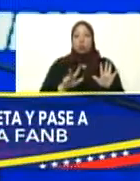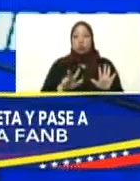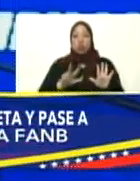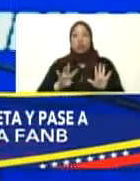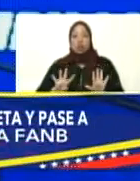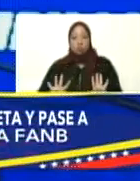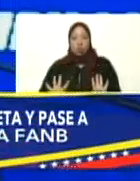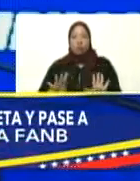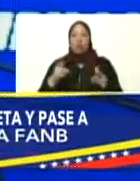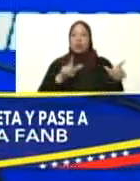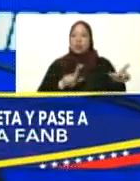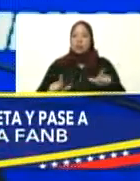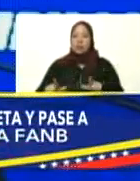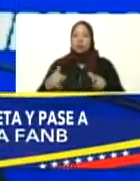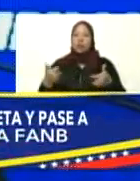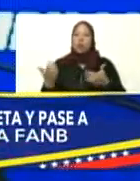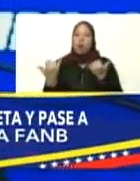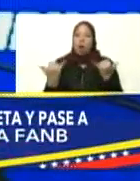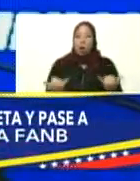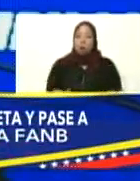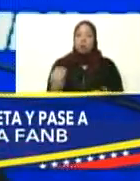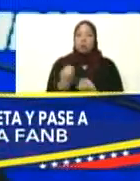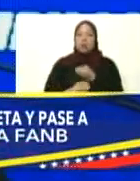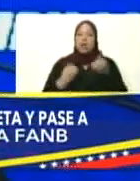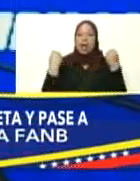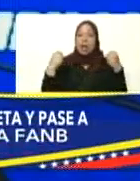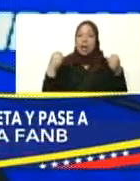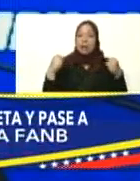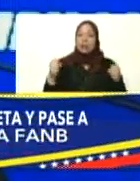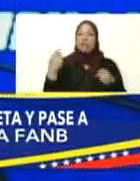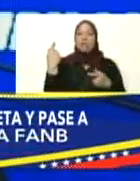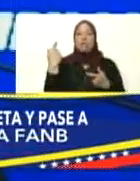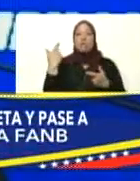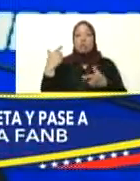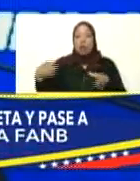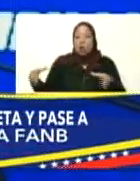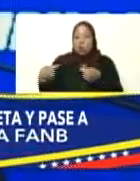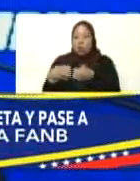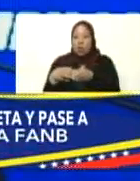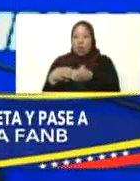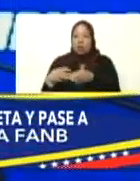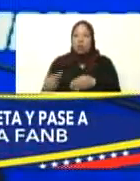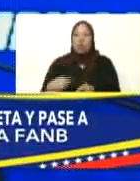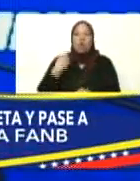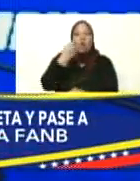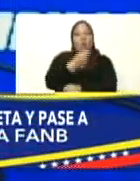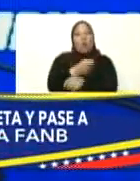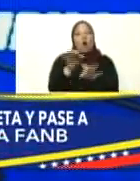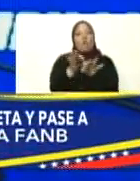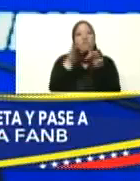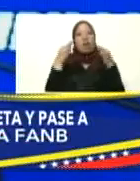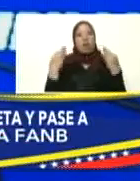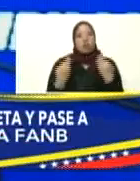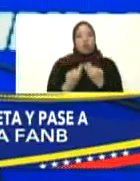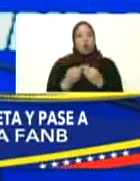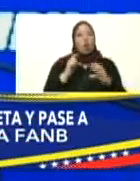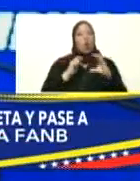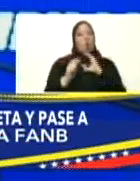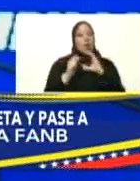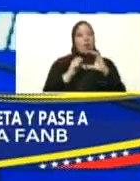que pasan a la honrosa situación de reserva activa. Familiares de los graduandos, medios y